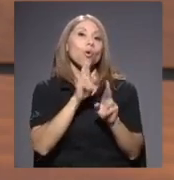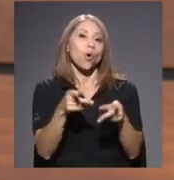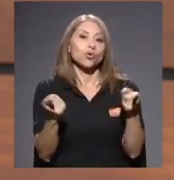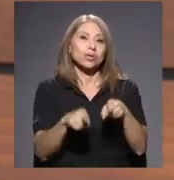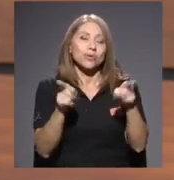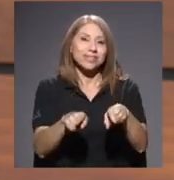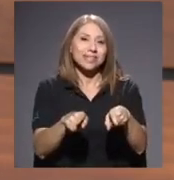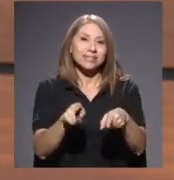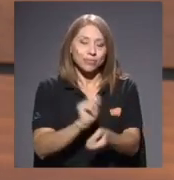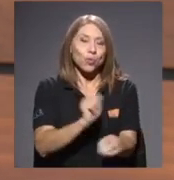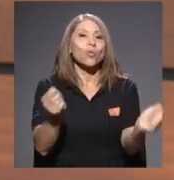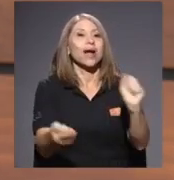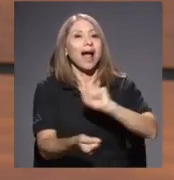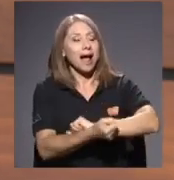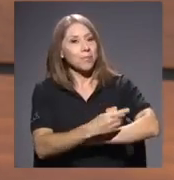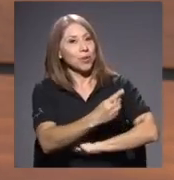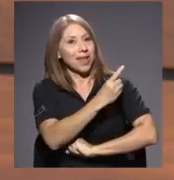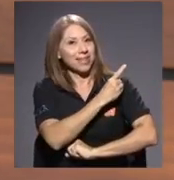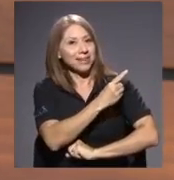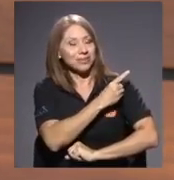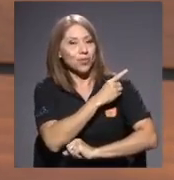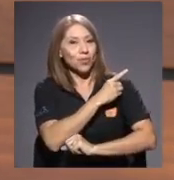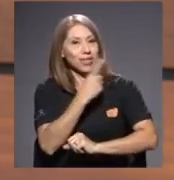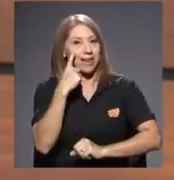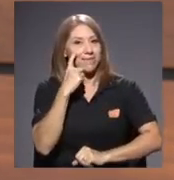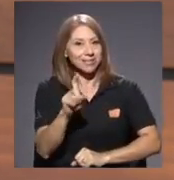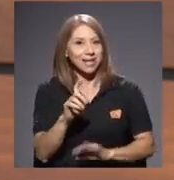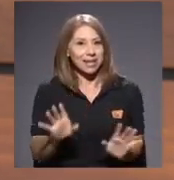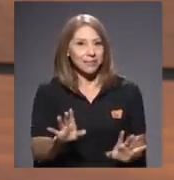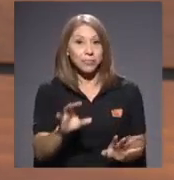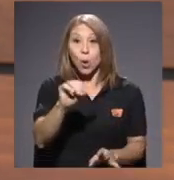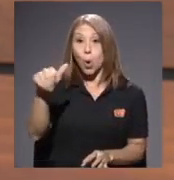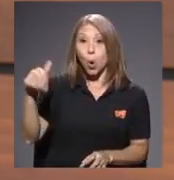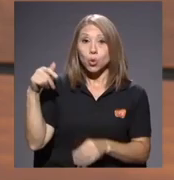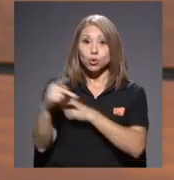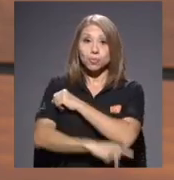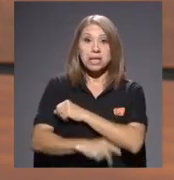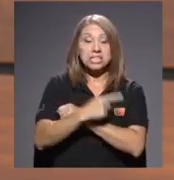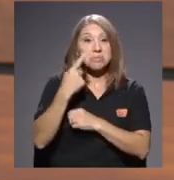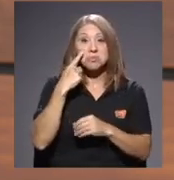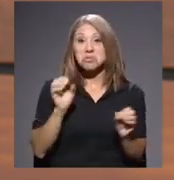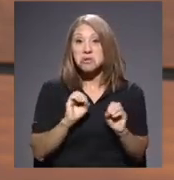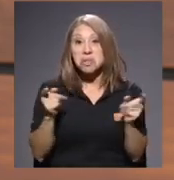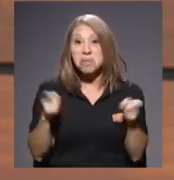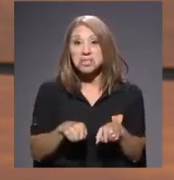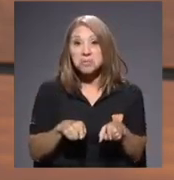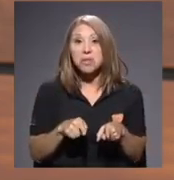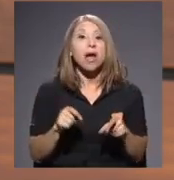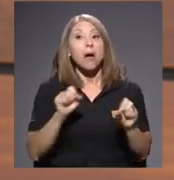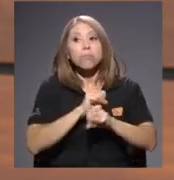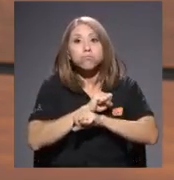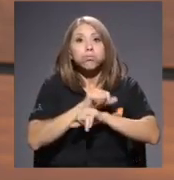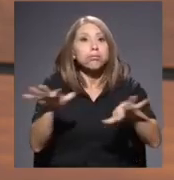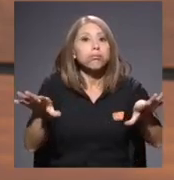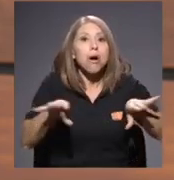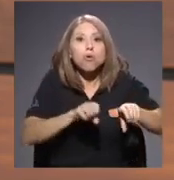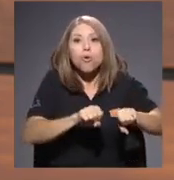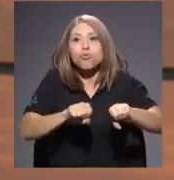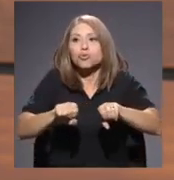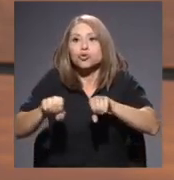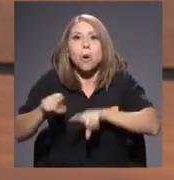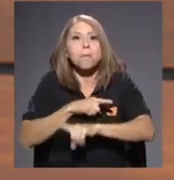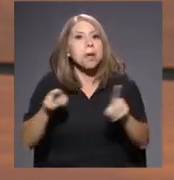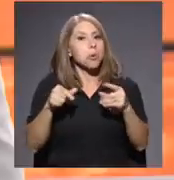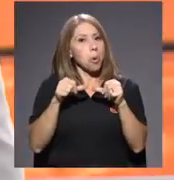en la dirección, ¿verdad?, de fiscalía. Y en otros países hemos visto que no, ¿verdad?, que frente a escándalos de corrupción se mantienen